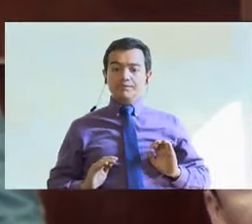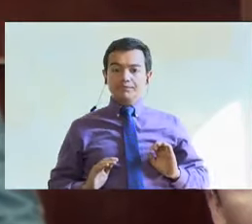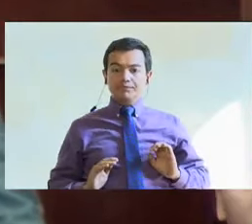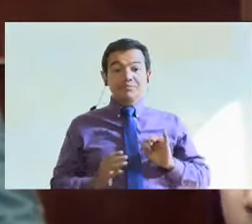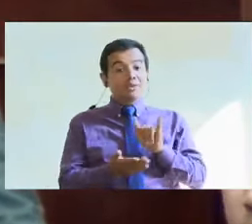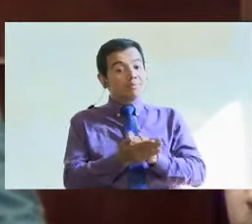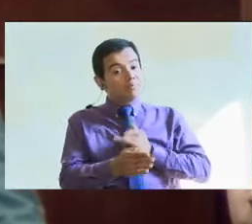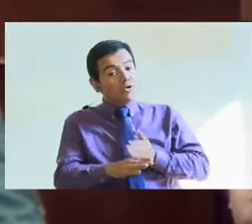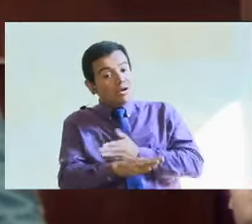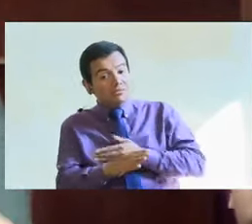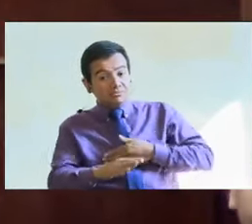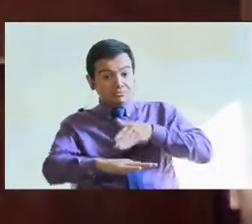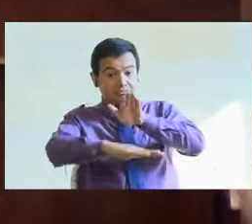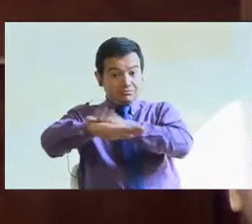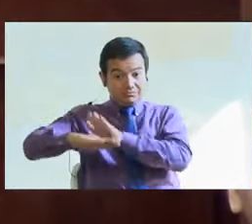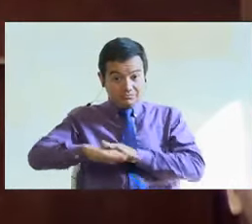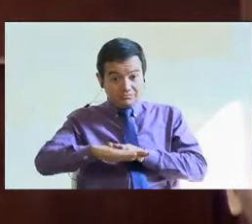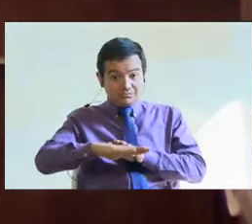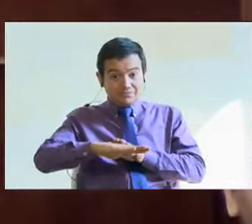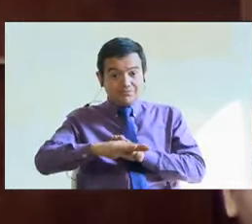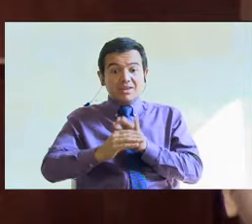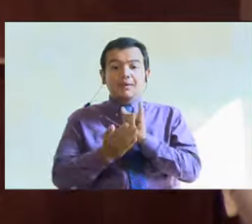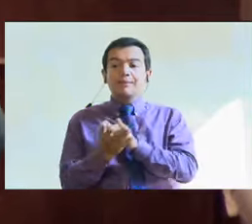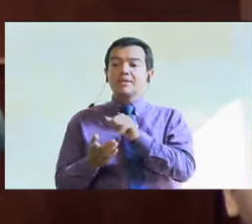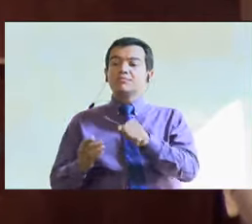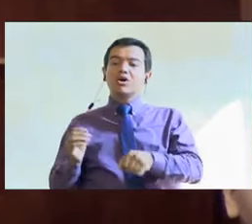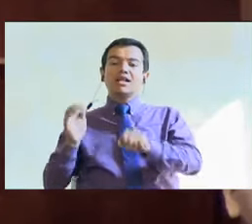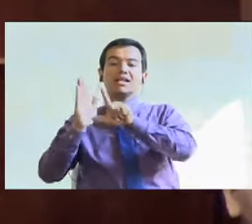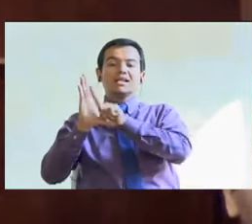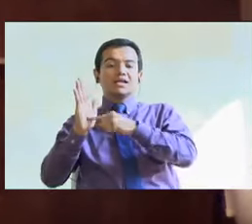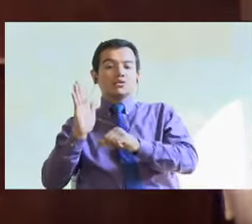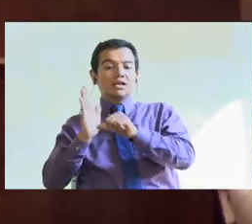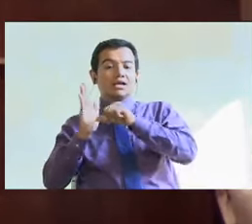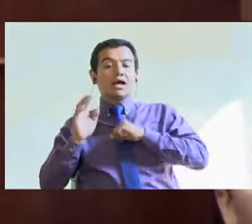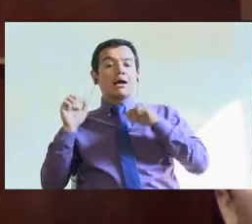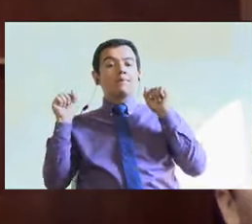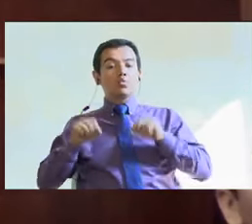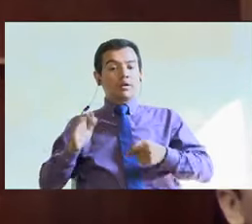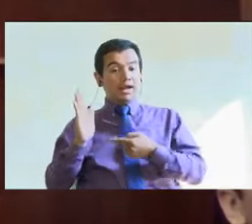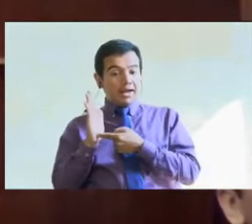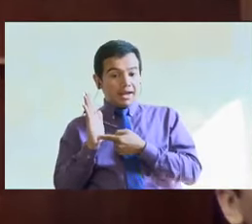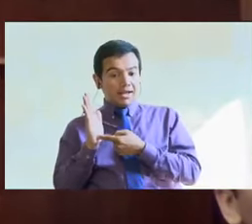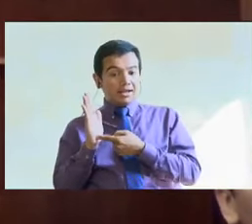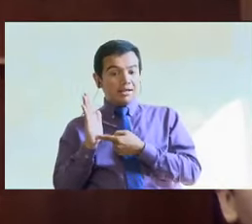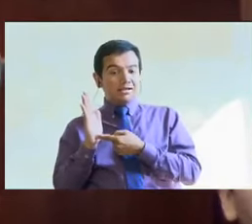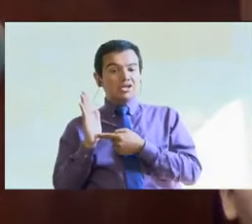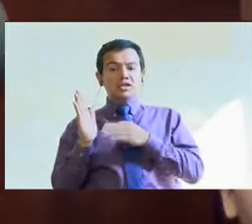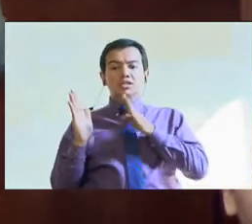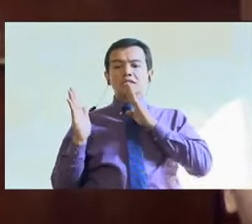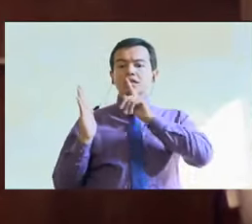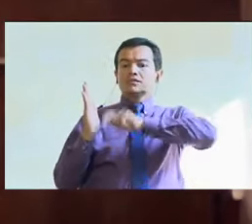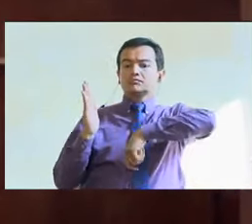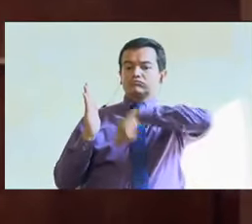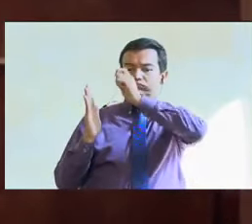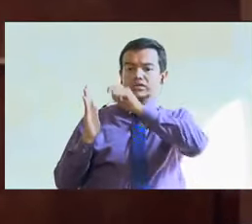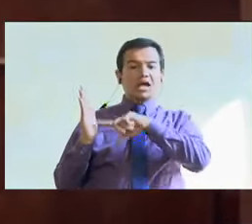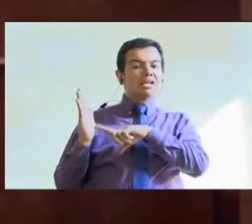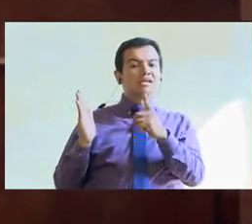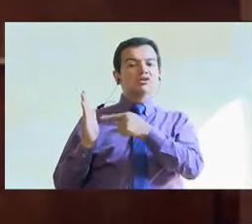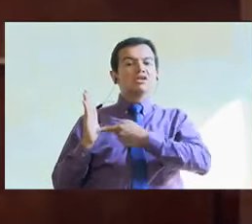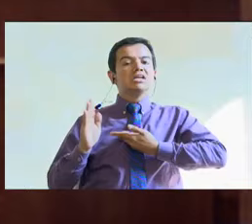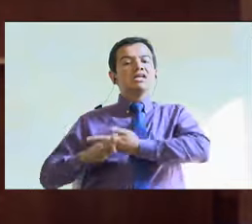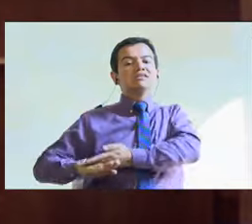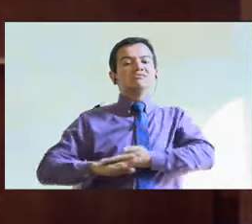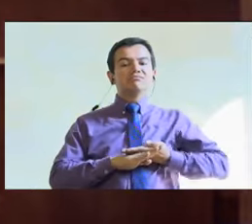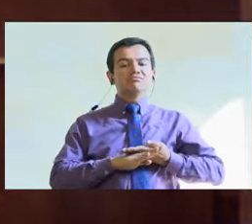como ya lo he sostenido la aprobación de este acto legislativo está autorizado está exigido y